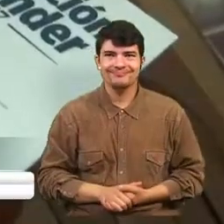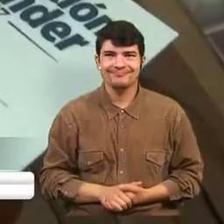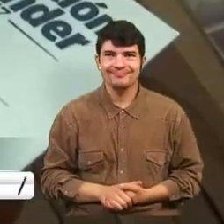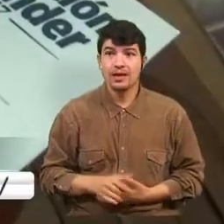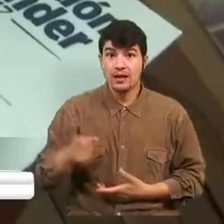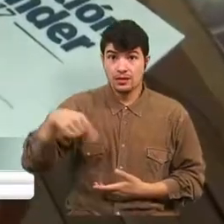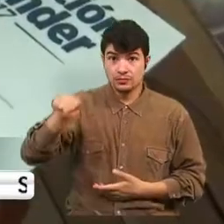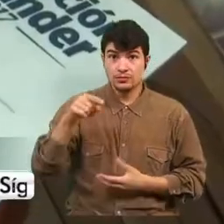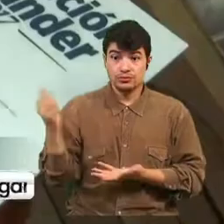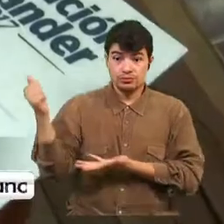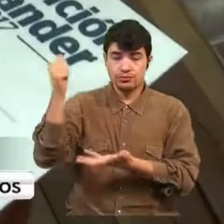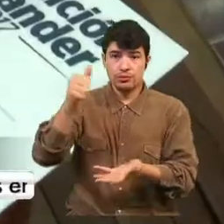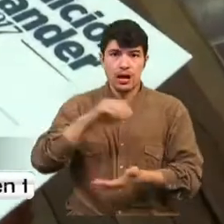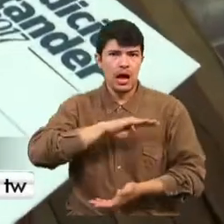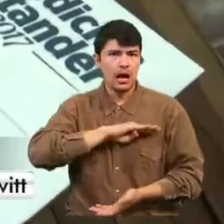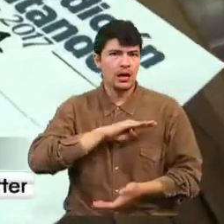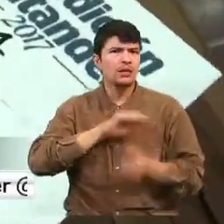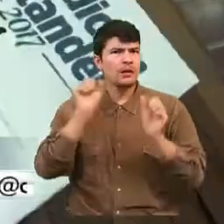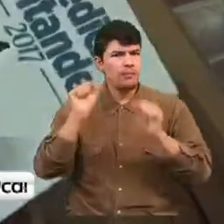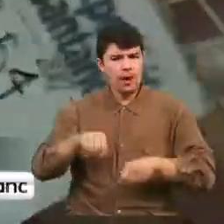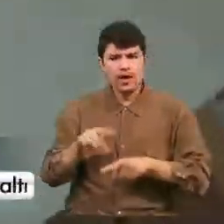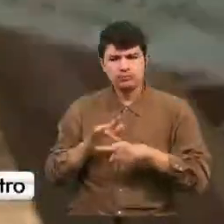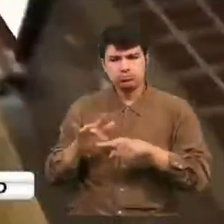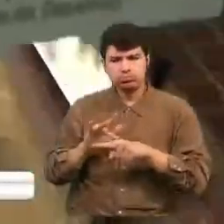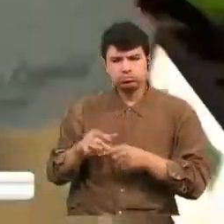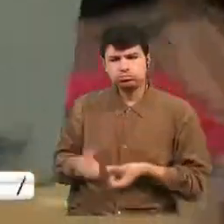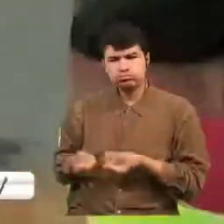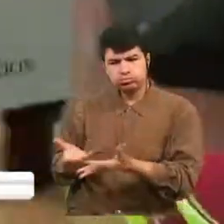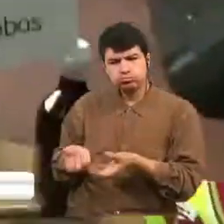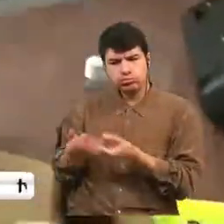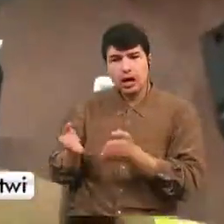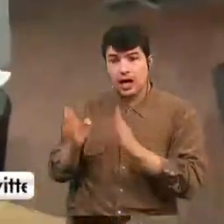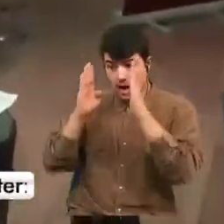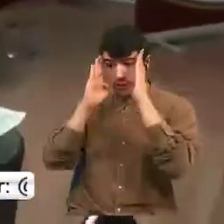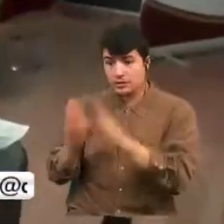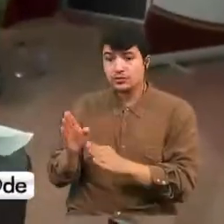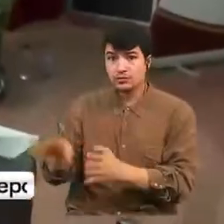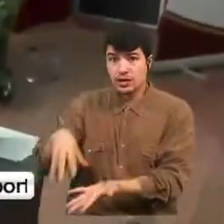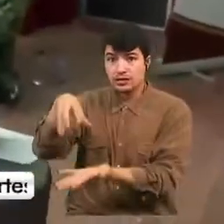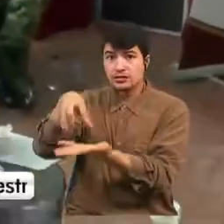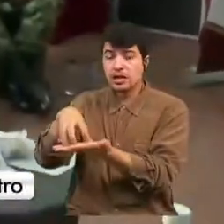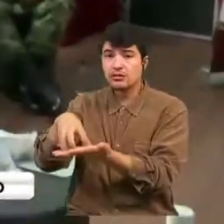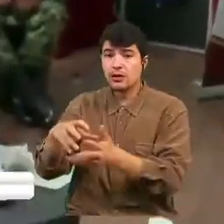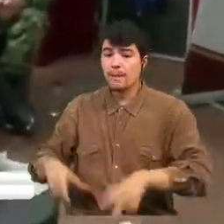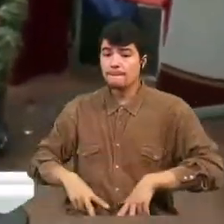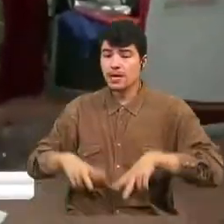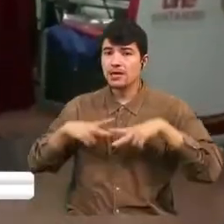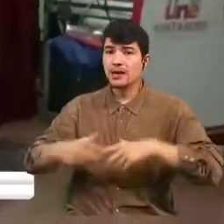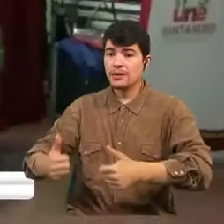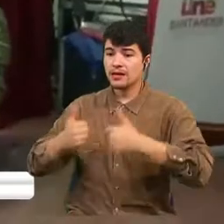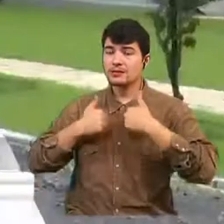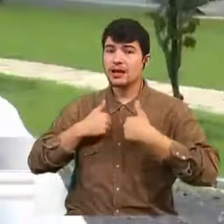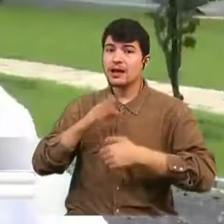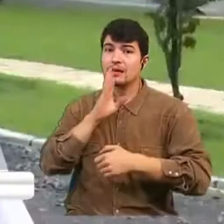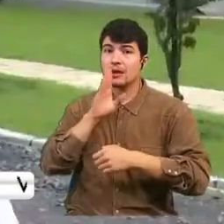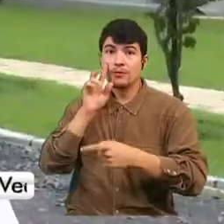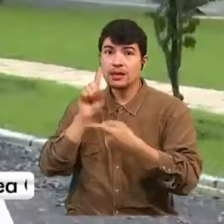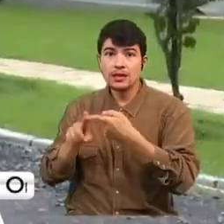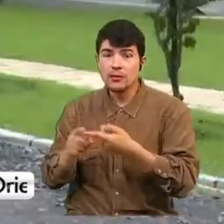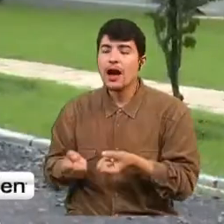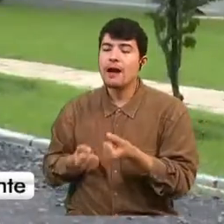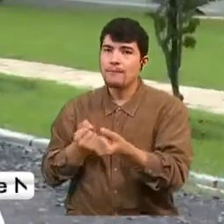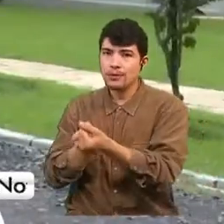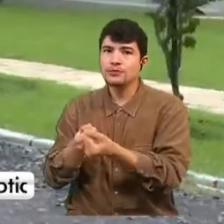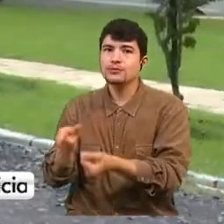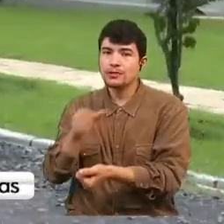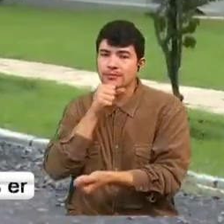estos recursos, los alcaldes podrán cubrir los gastos y atención de los centros vida y bienestar en sus municipios. Quisiéramos que